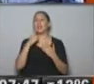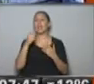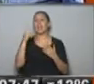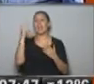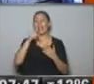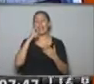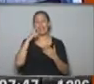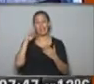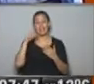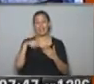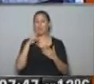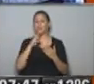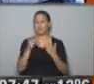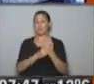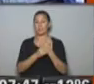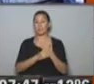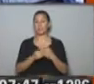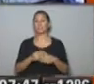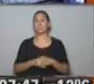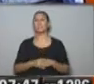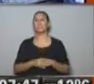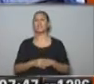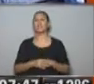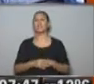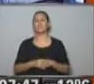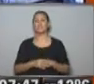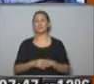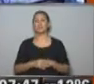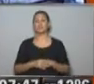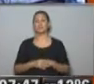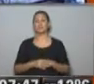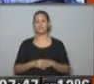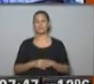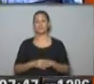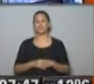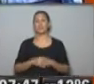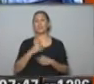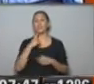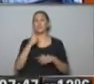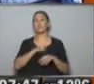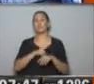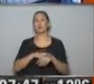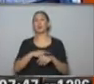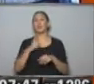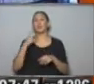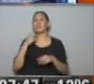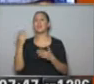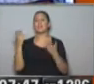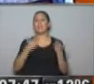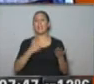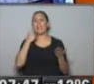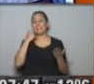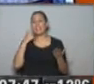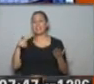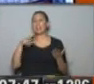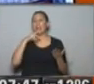kirchner allí estamos viendo las imágenes de el momento en el que recibía al intendente de la plata